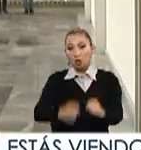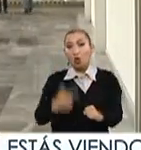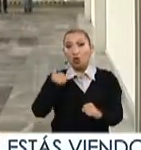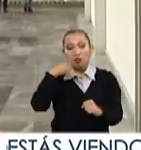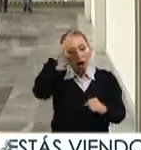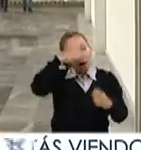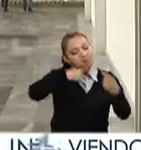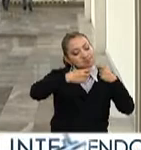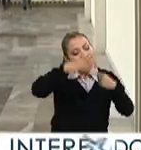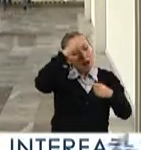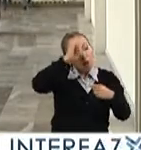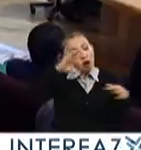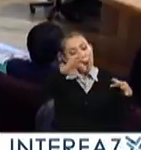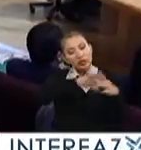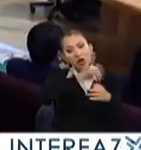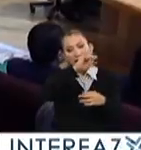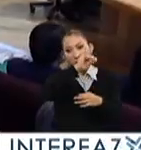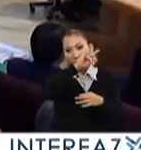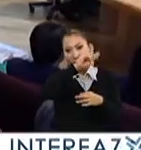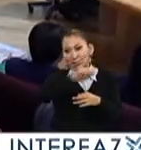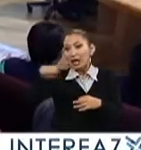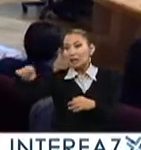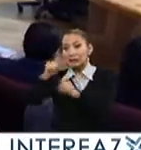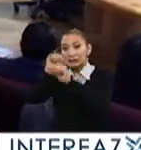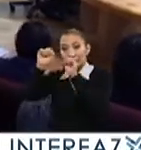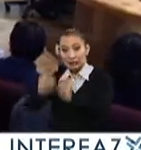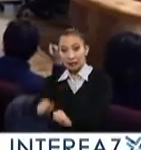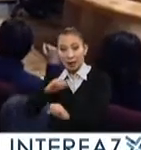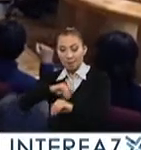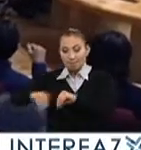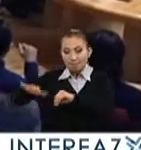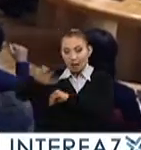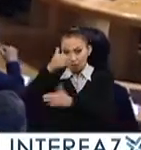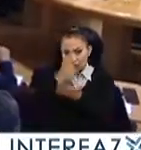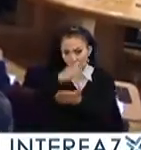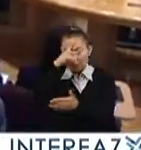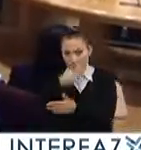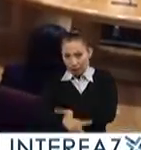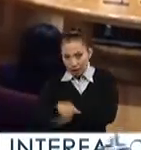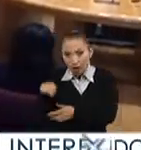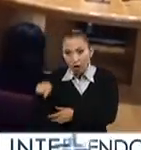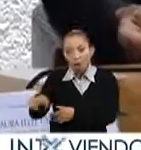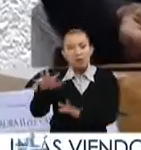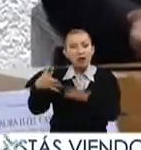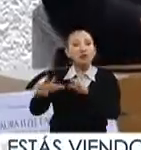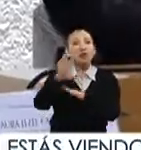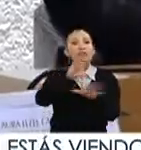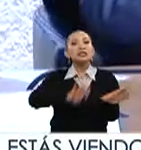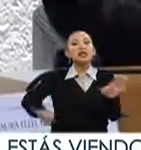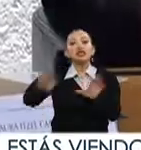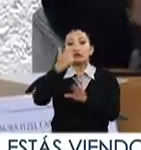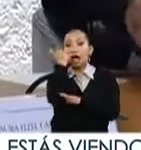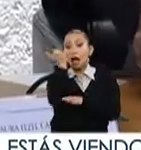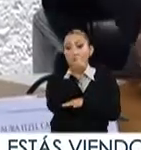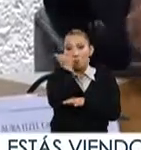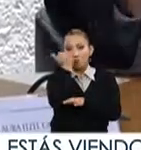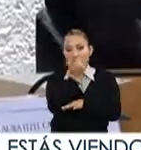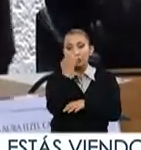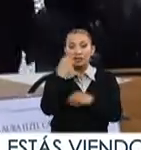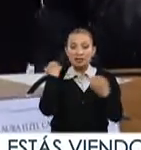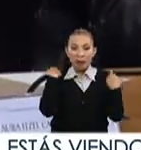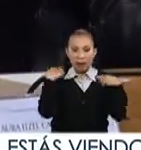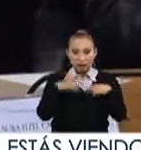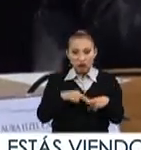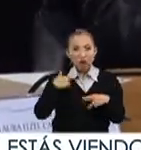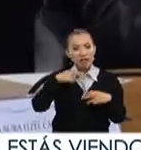Tras un convenio de colaboración entre el IPN y el Sistema de Movilidad de la Ciudad de México, alrededor de 900 estudiantes